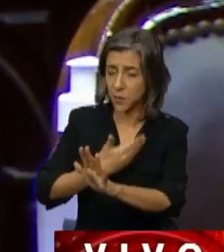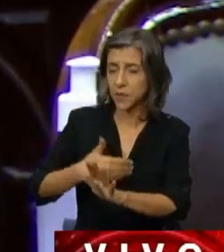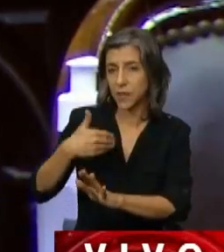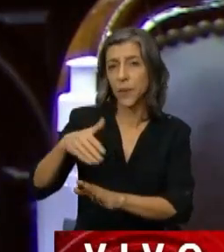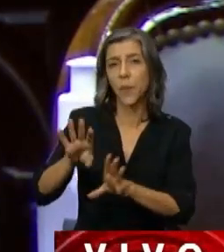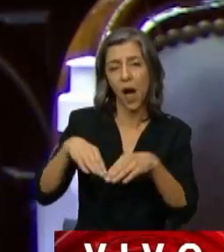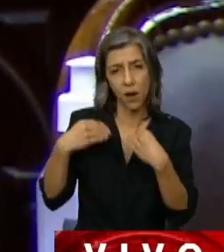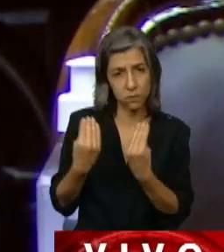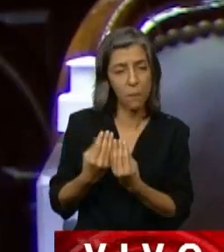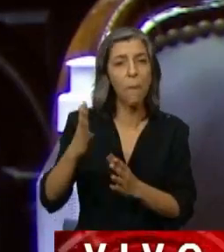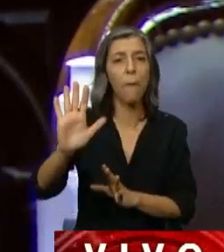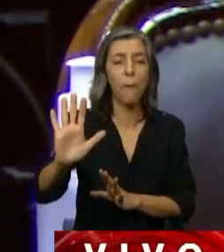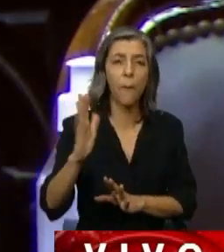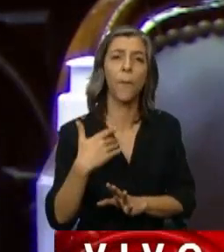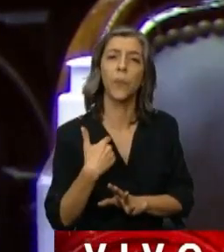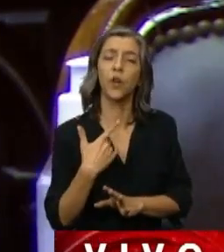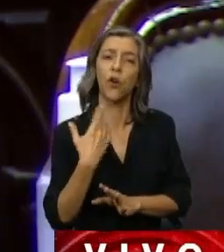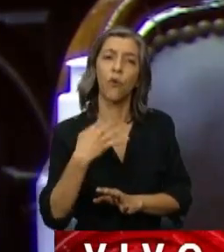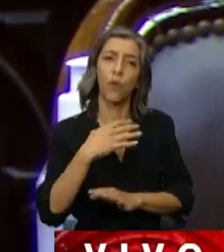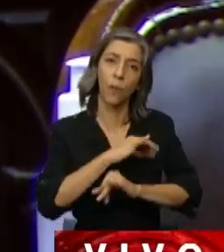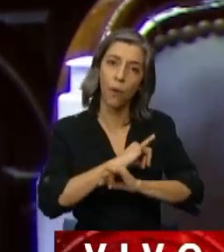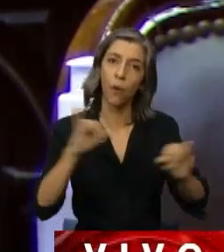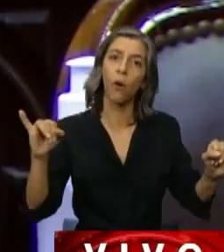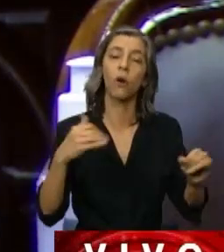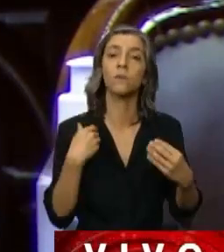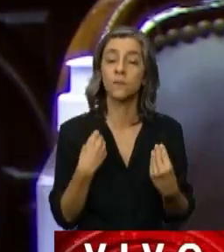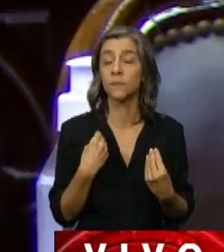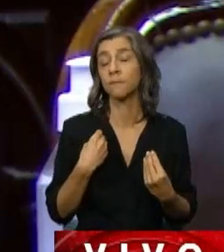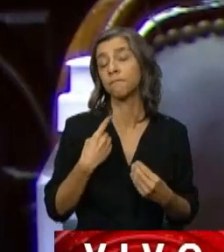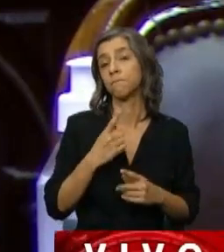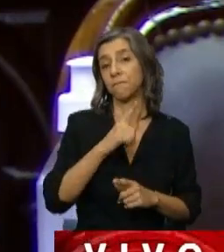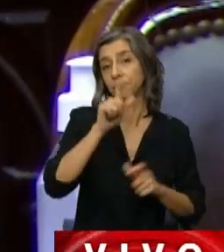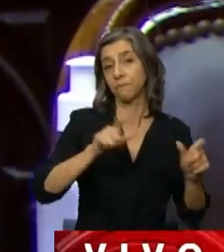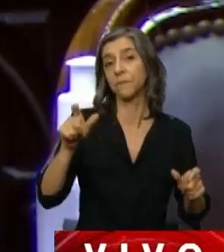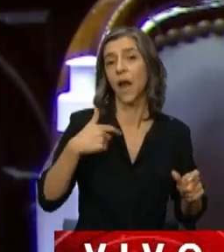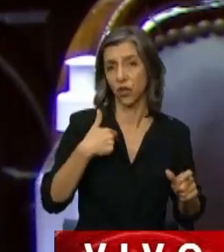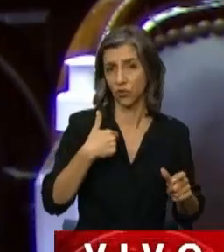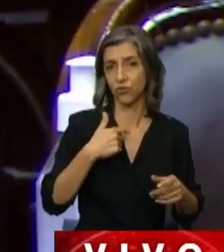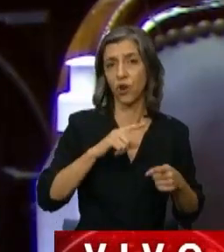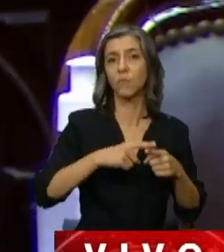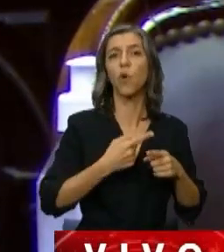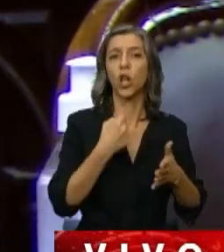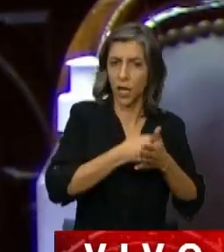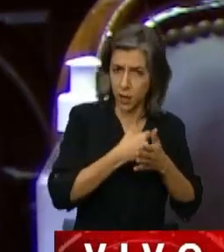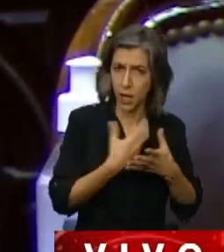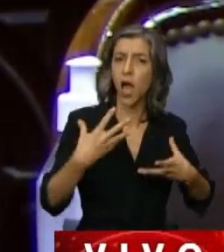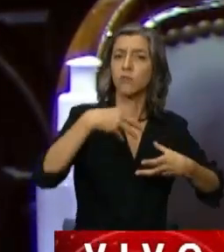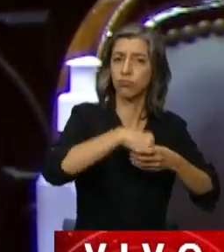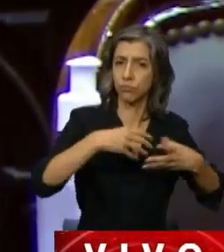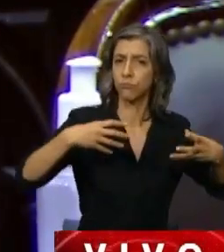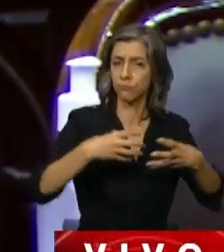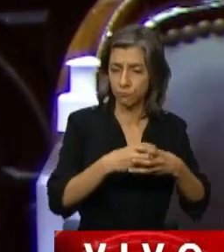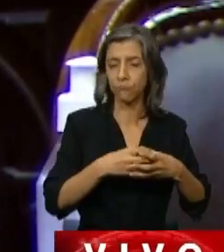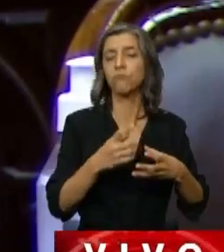que la militancia política que por ahí es denostada por la fuerza oposición por